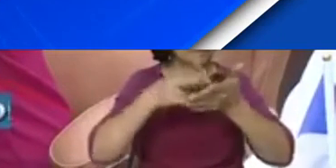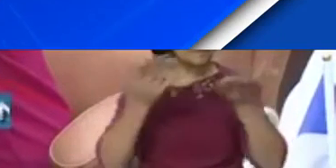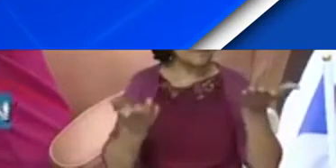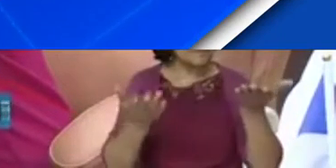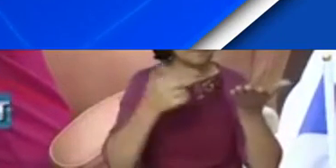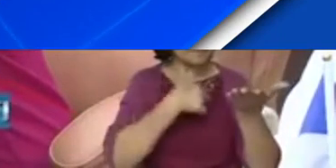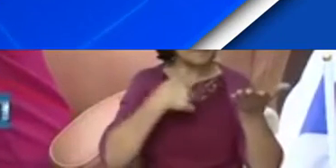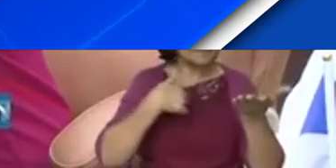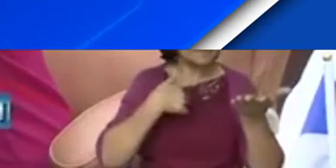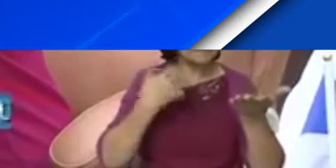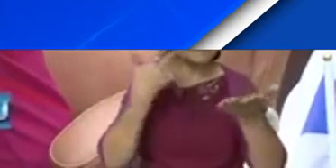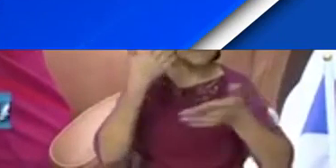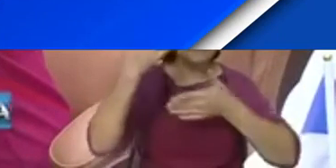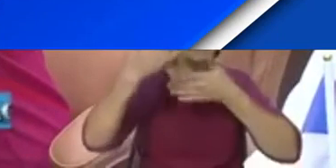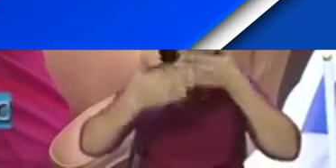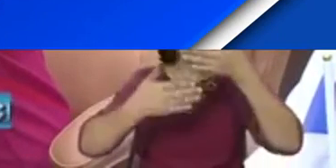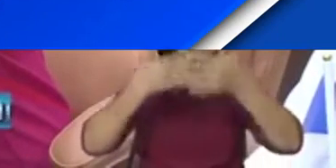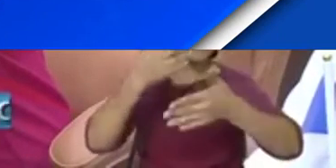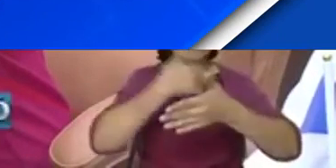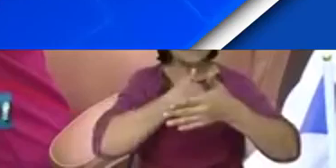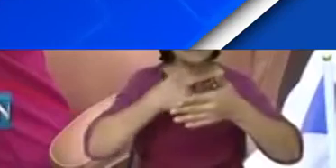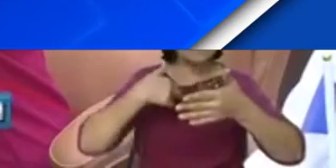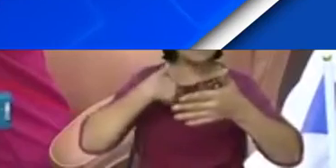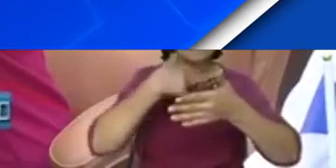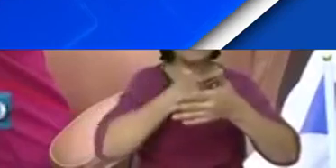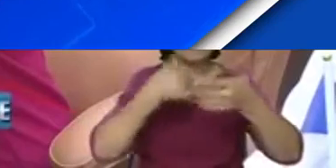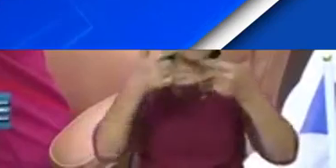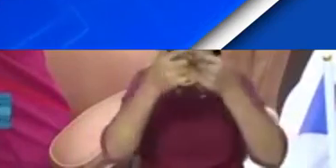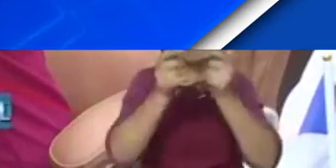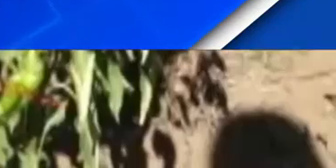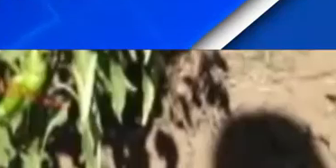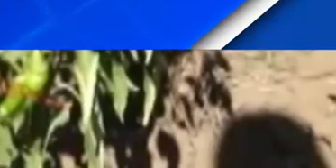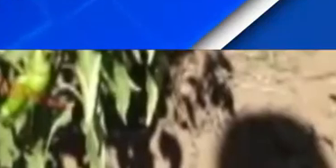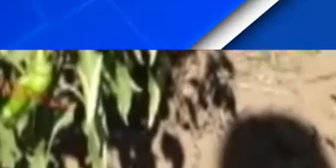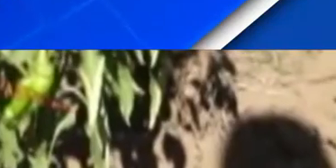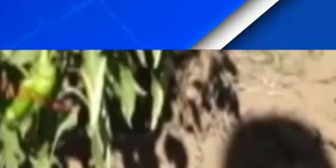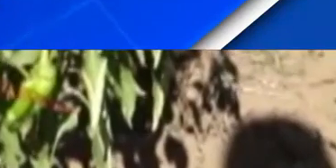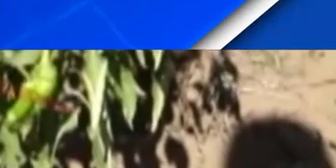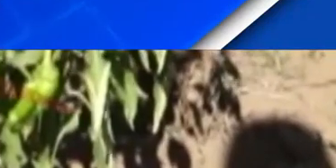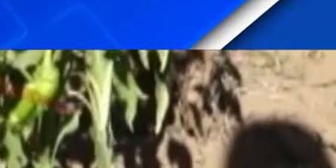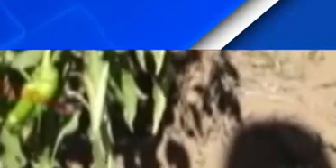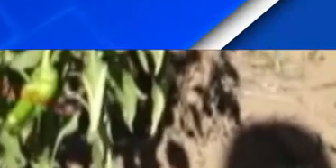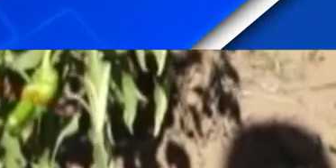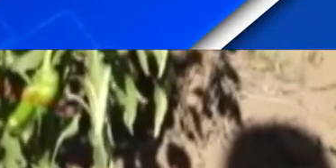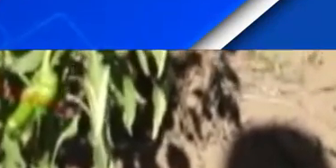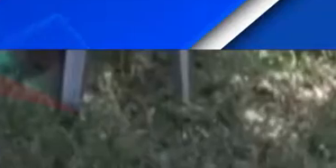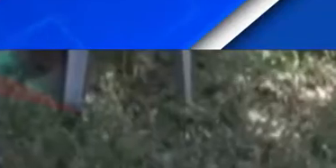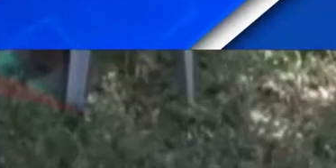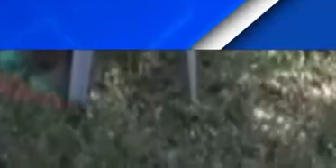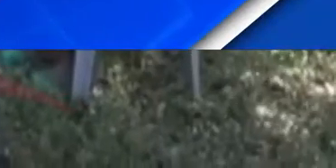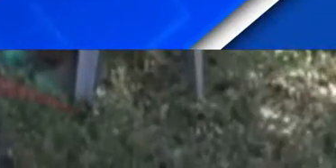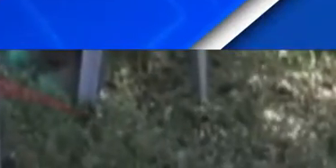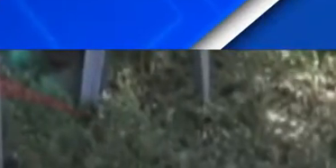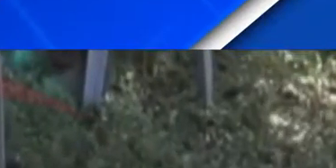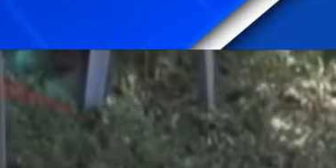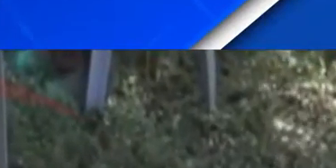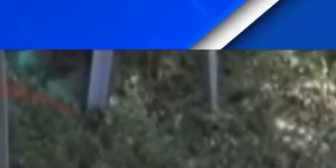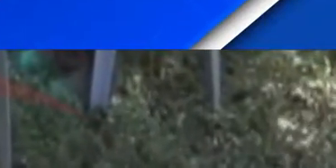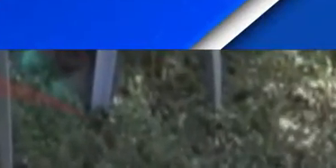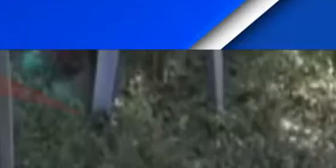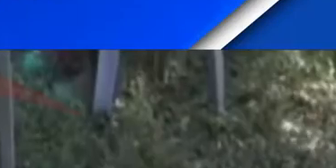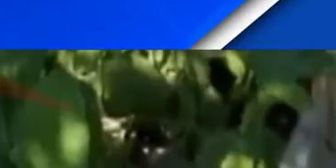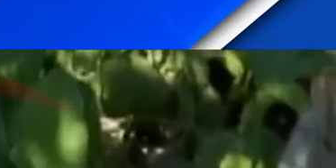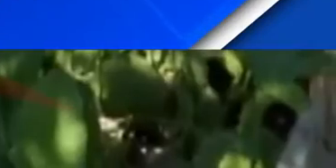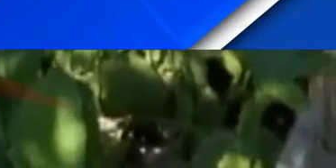Por eso se han venido implementando un conjunto de programas socioeconómicos y productivos donde